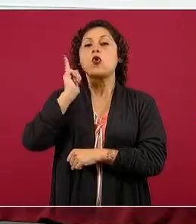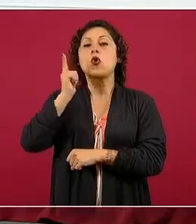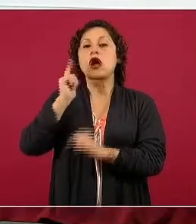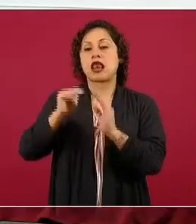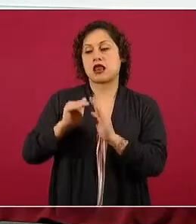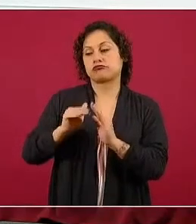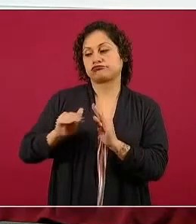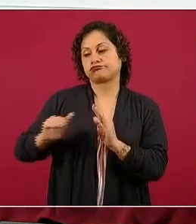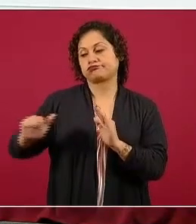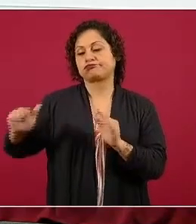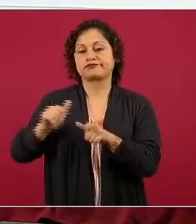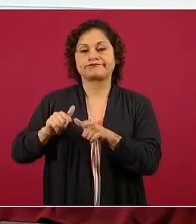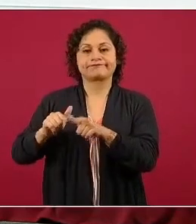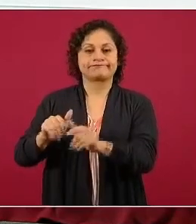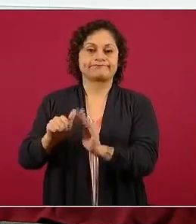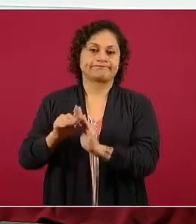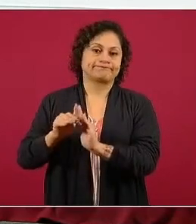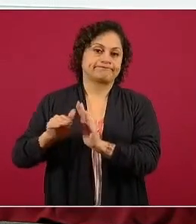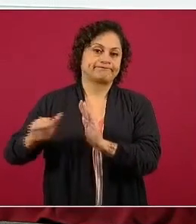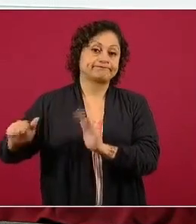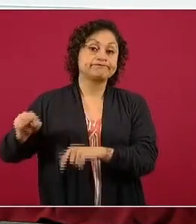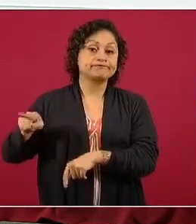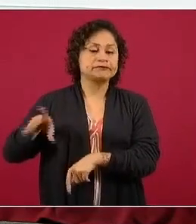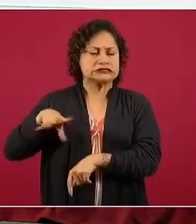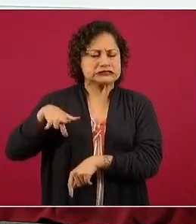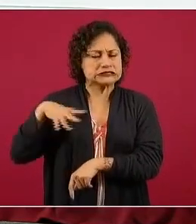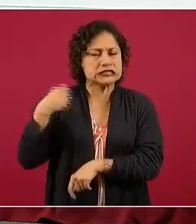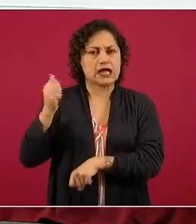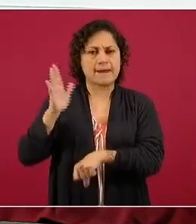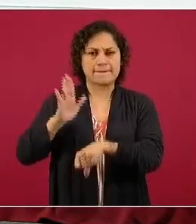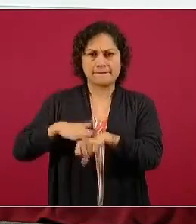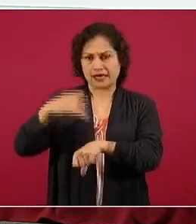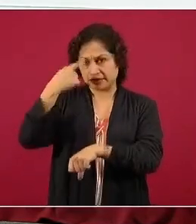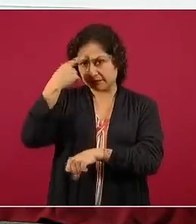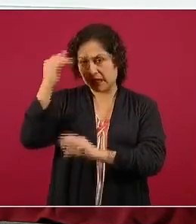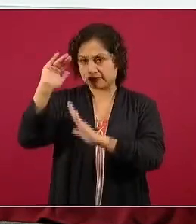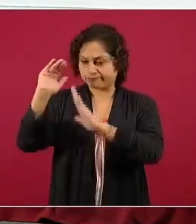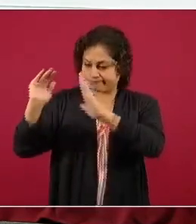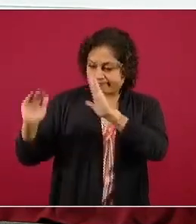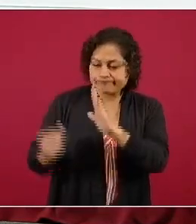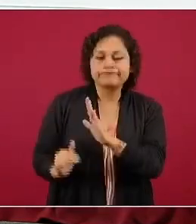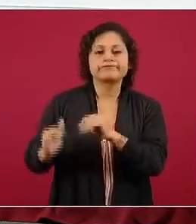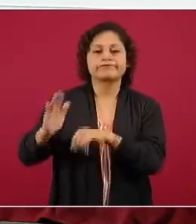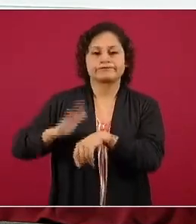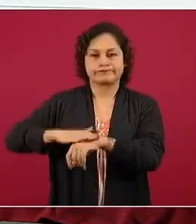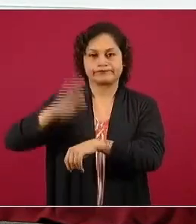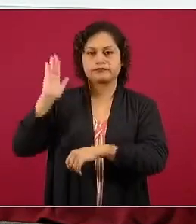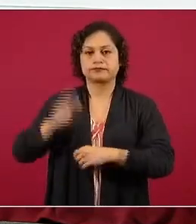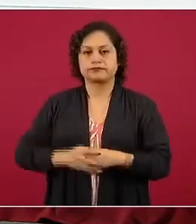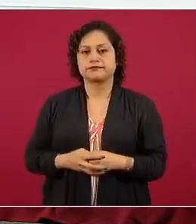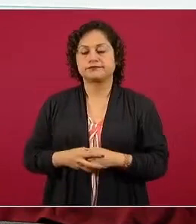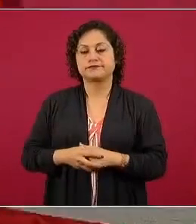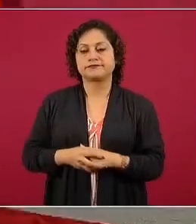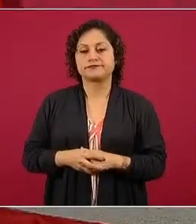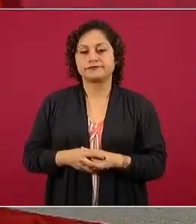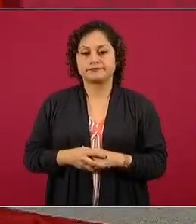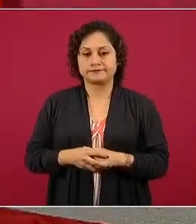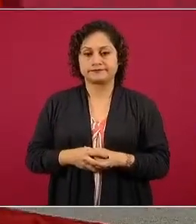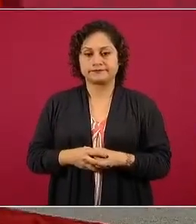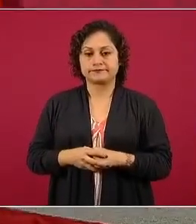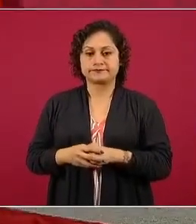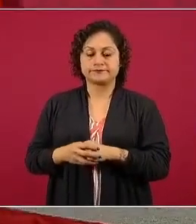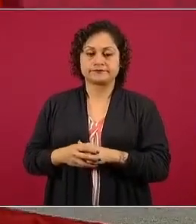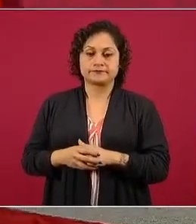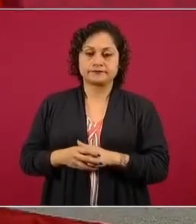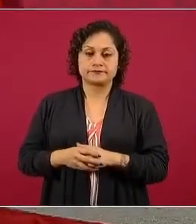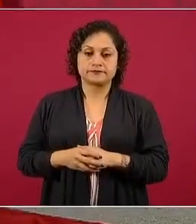meseta y todavía va a tener que hacer muchos más esfuerzos para lograr realmente descender hacia su línea basal. La